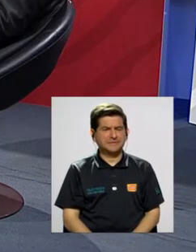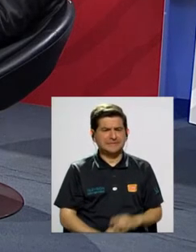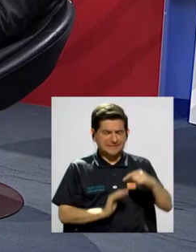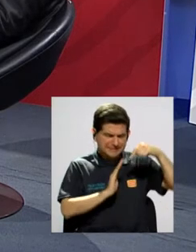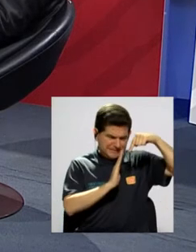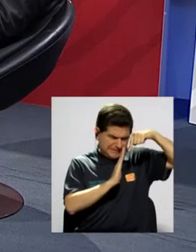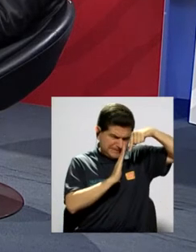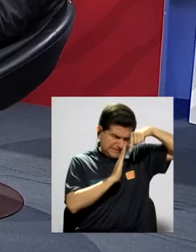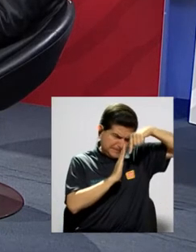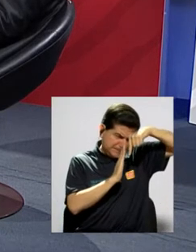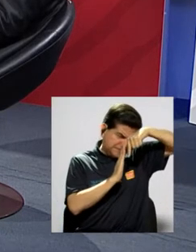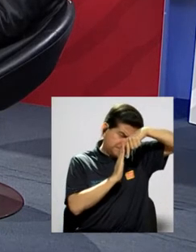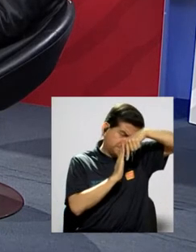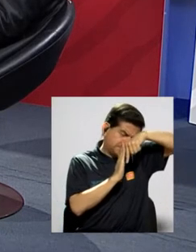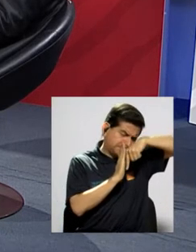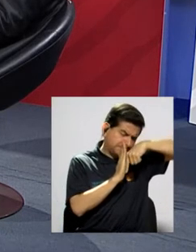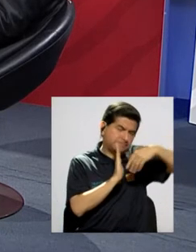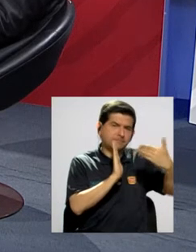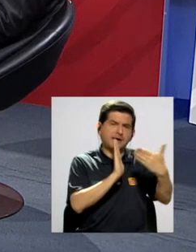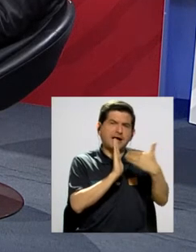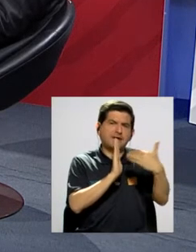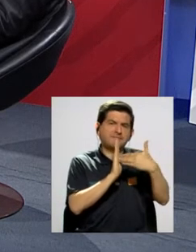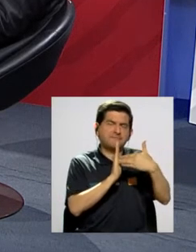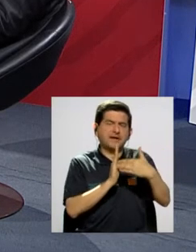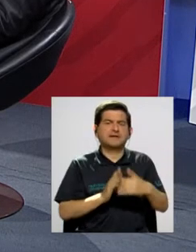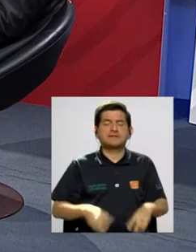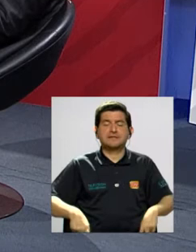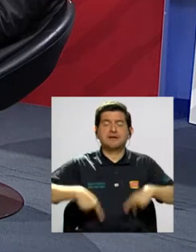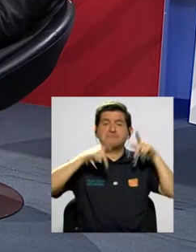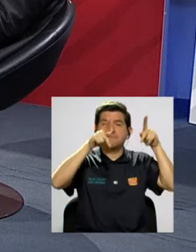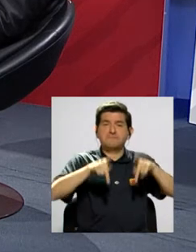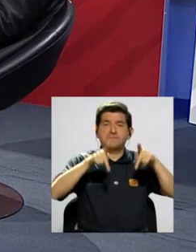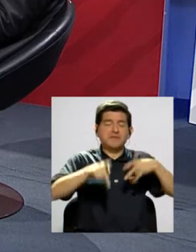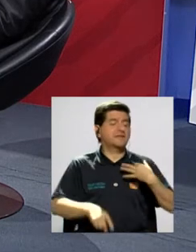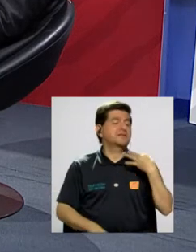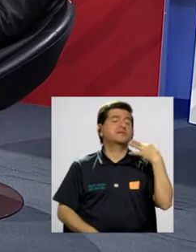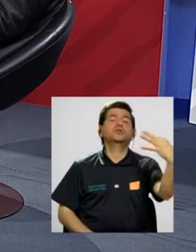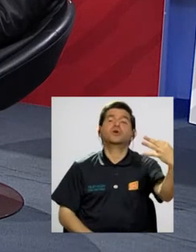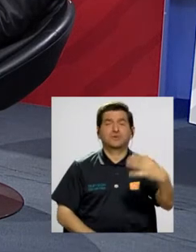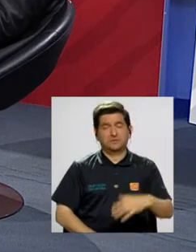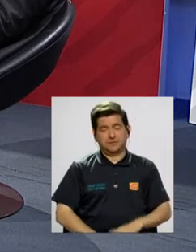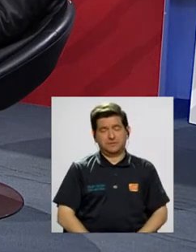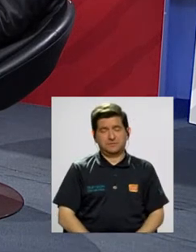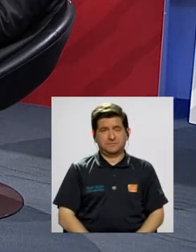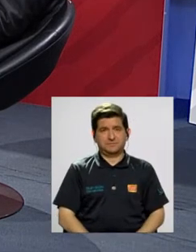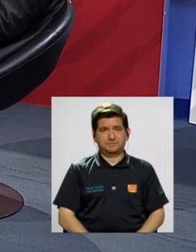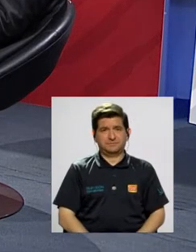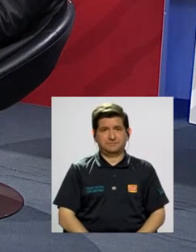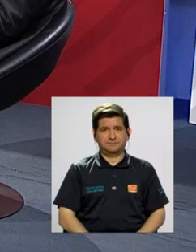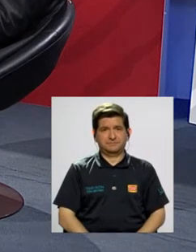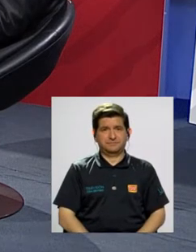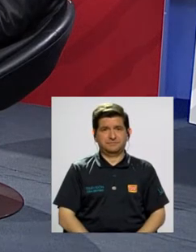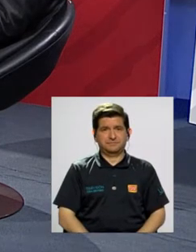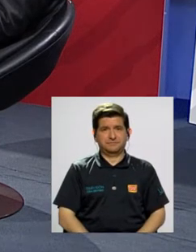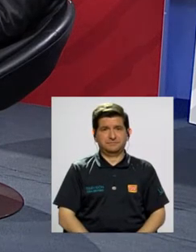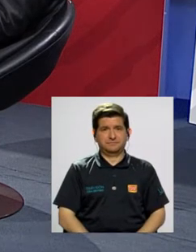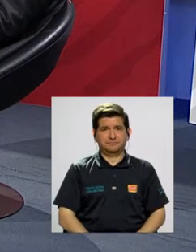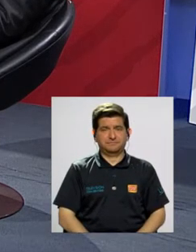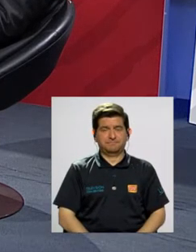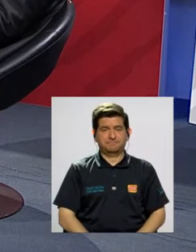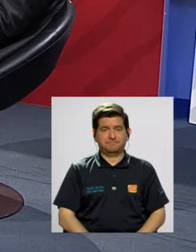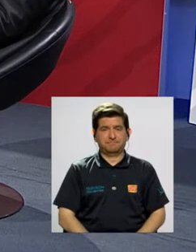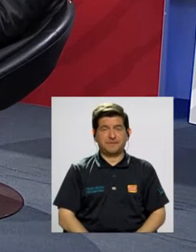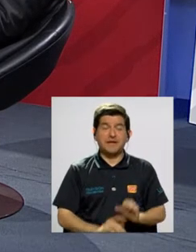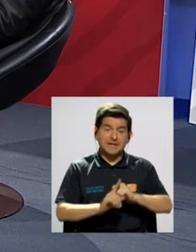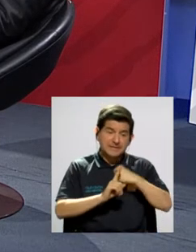penetración que afecta lo más íntimo de la vida de las personas, que es su cotidianidad. Exacto. ¿Verdad? Y que por mucho